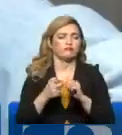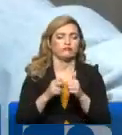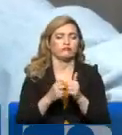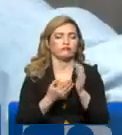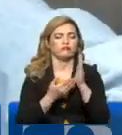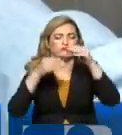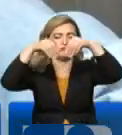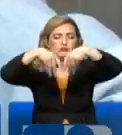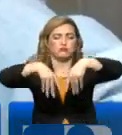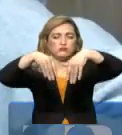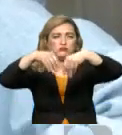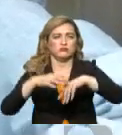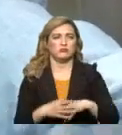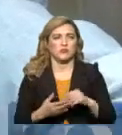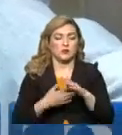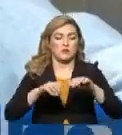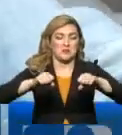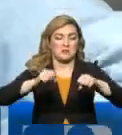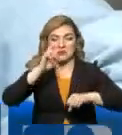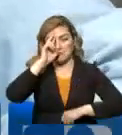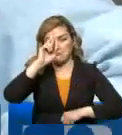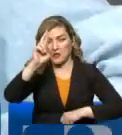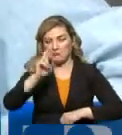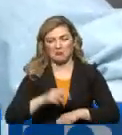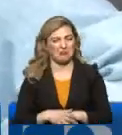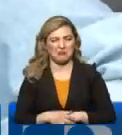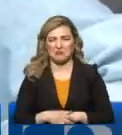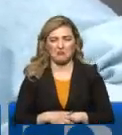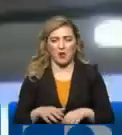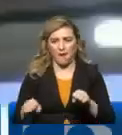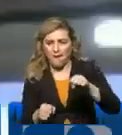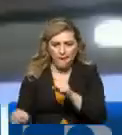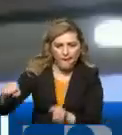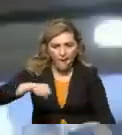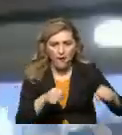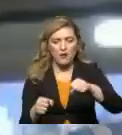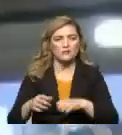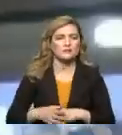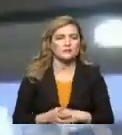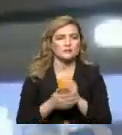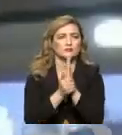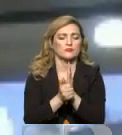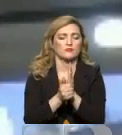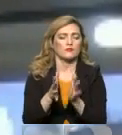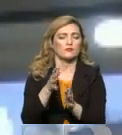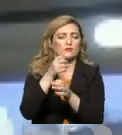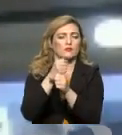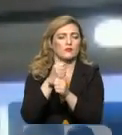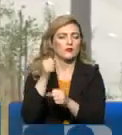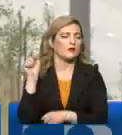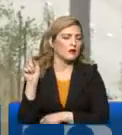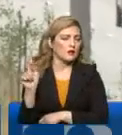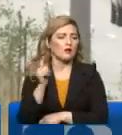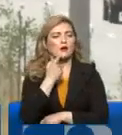llueve. También los motociclistas también no respetan, lo cruzan, se meten por donde quieren. Por su parte, el experto en seguridad vial, Cristóbal